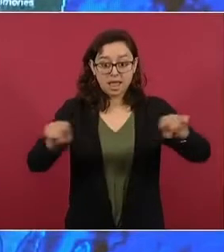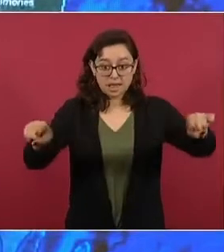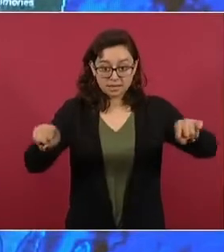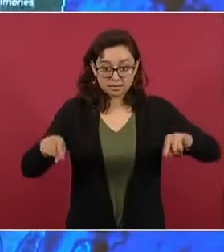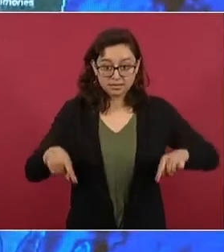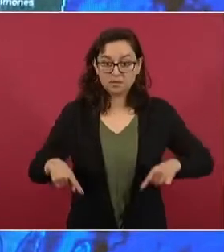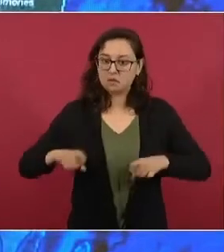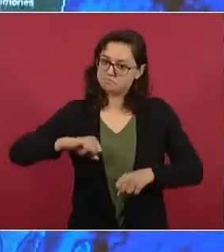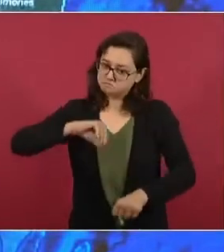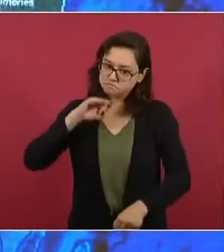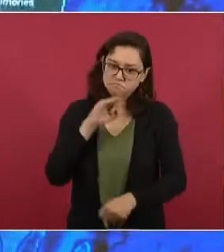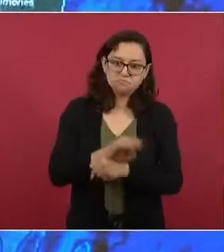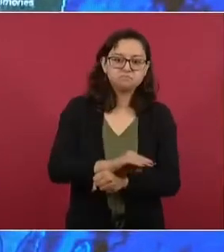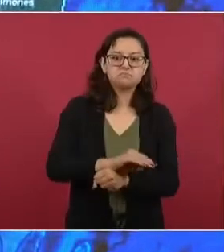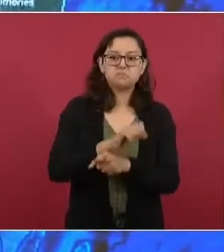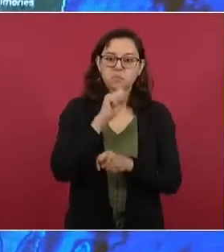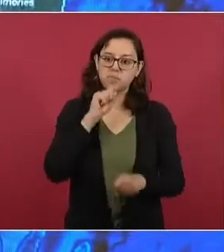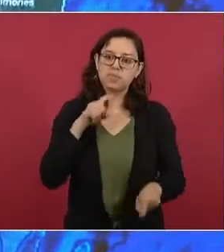también para eso.